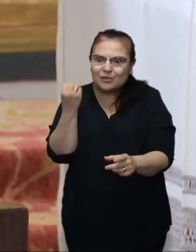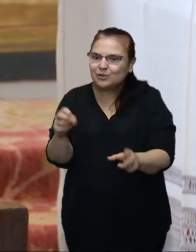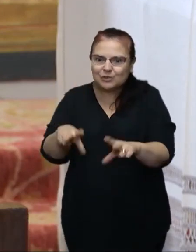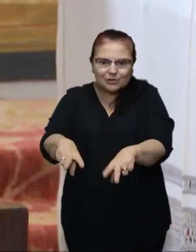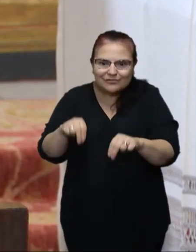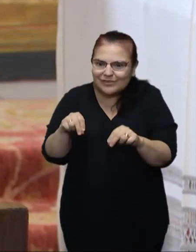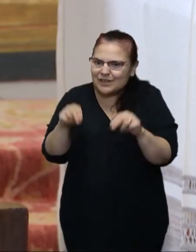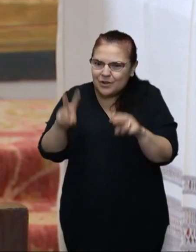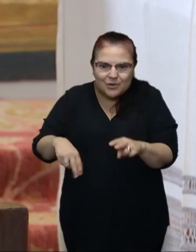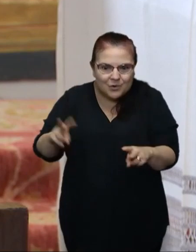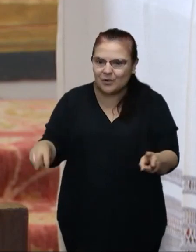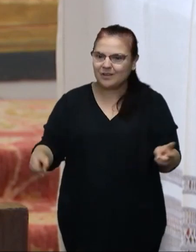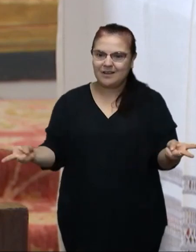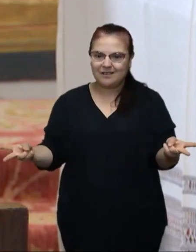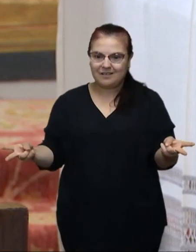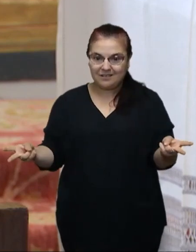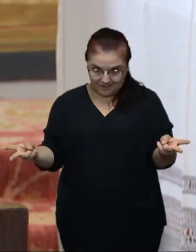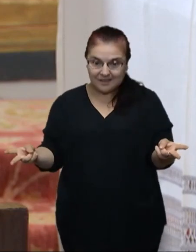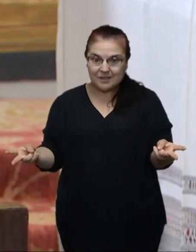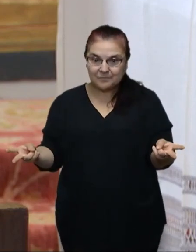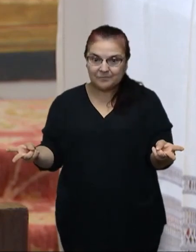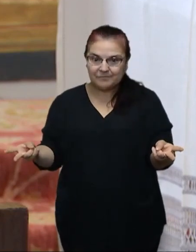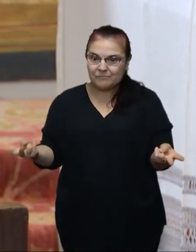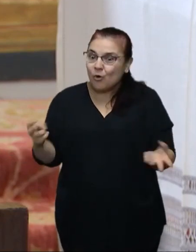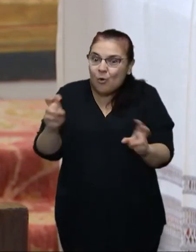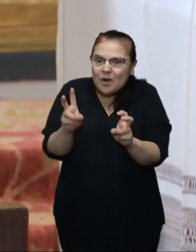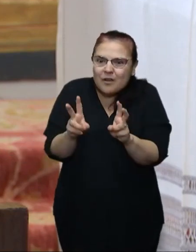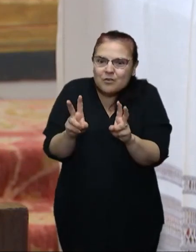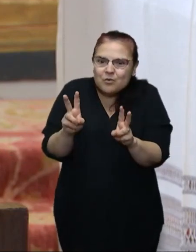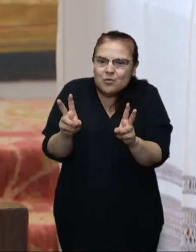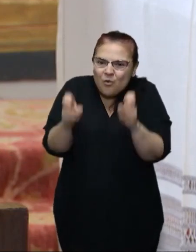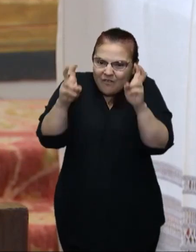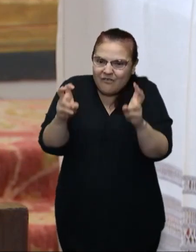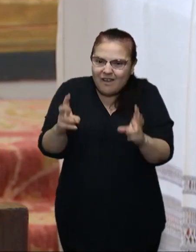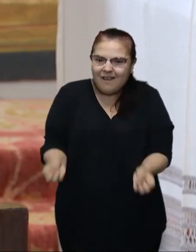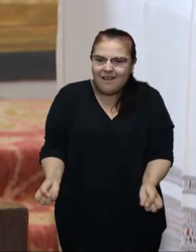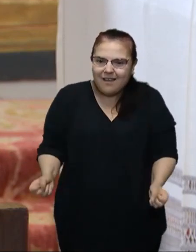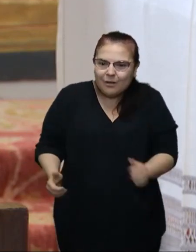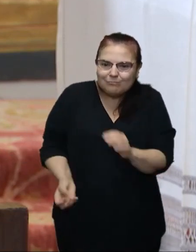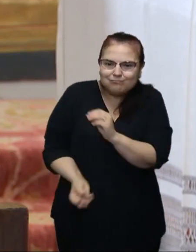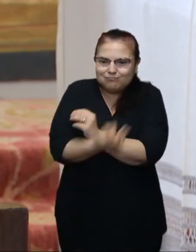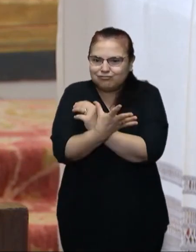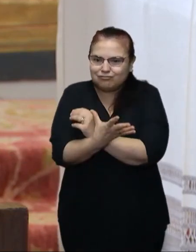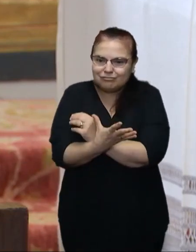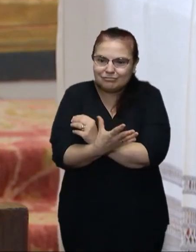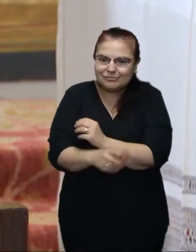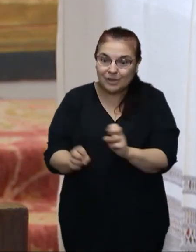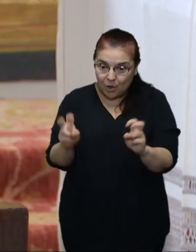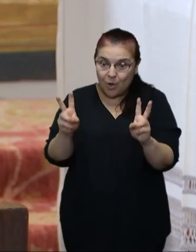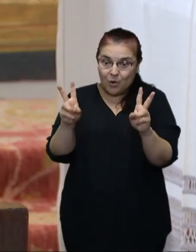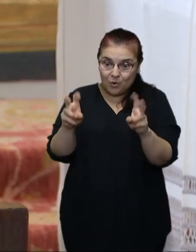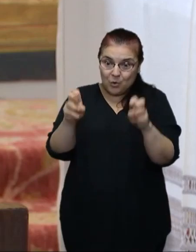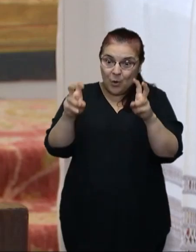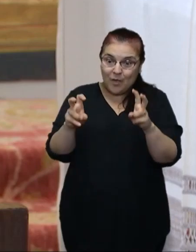frutos. Es decir, nos está hablando como de una nueva creación, como de un nuevo paraíso.